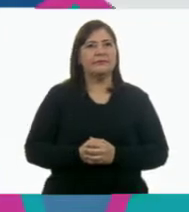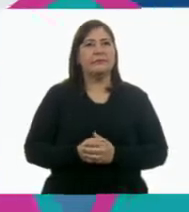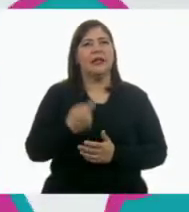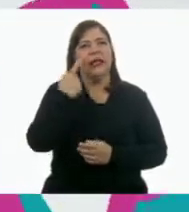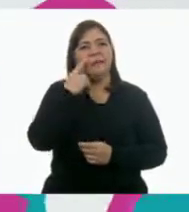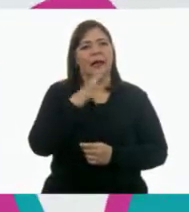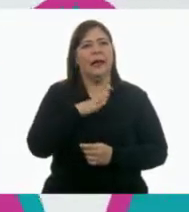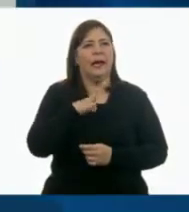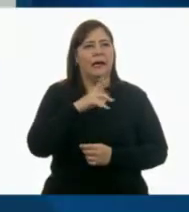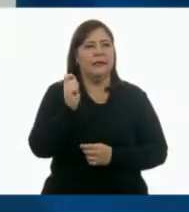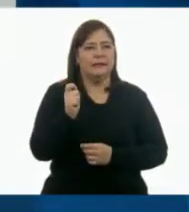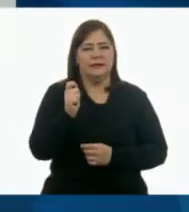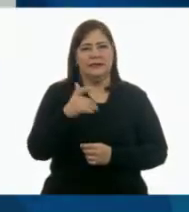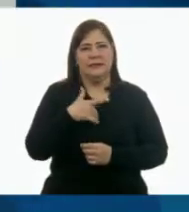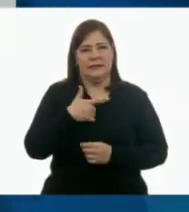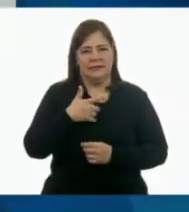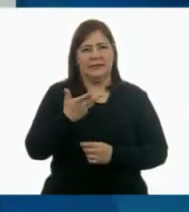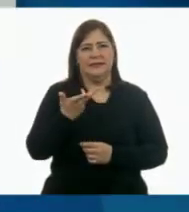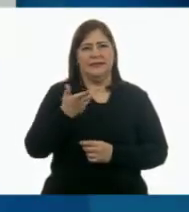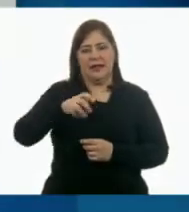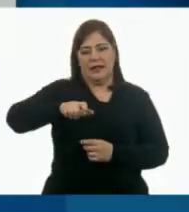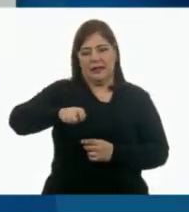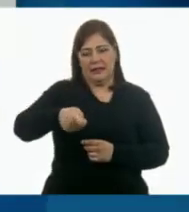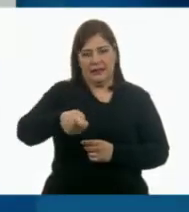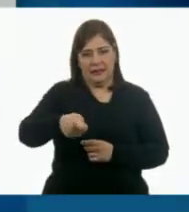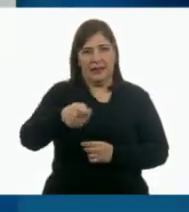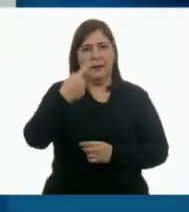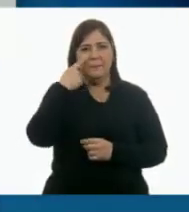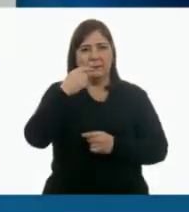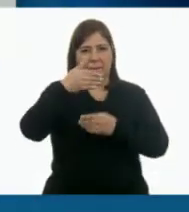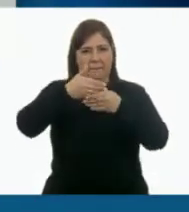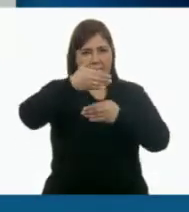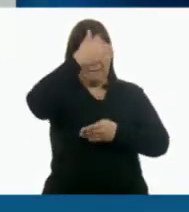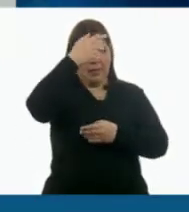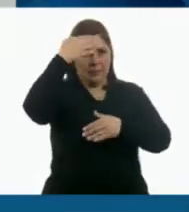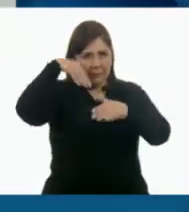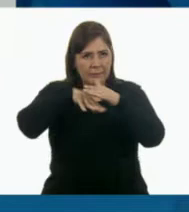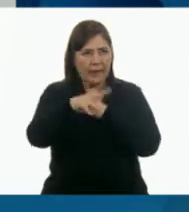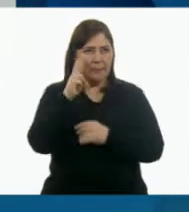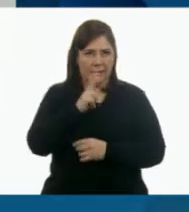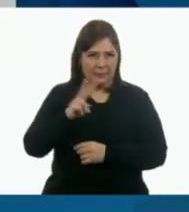cerradura. Y aquí está la pared de donde voy a entrar.